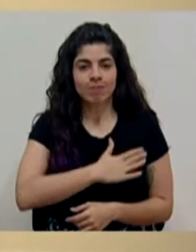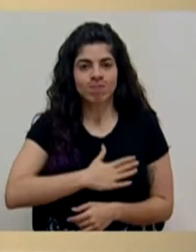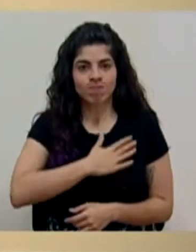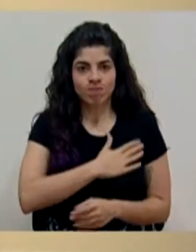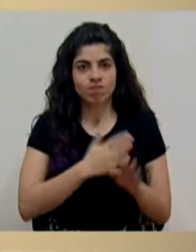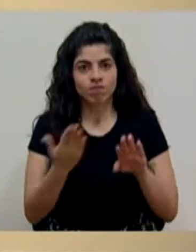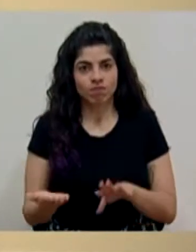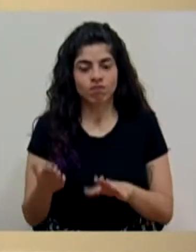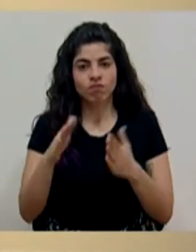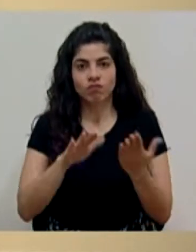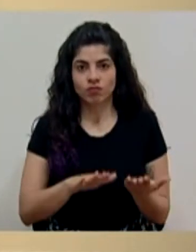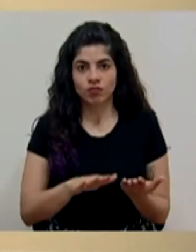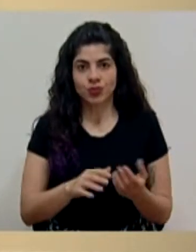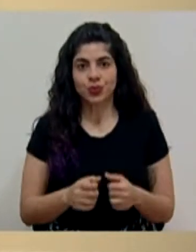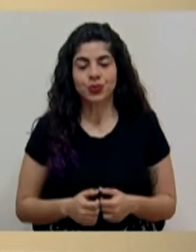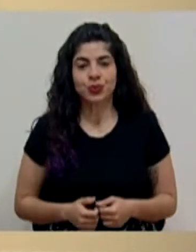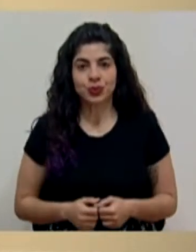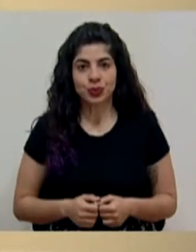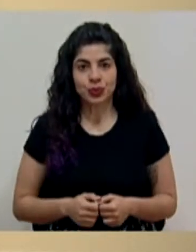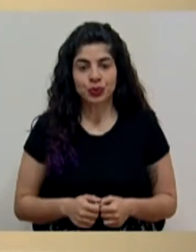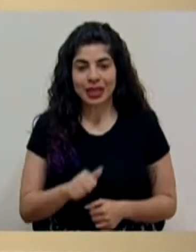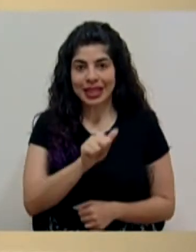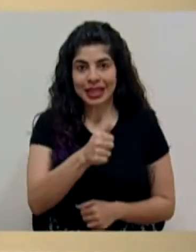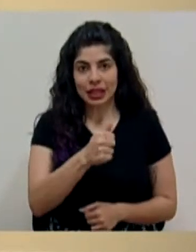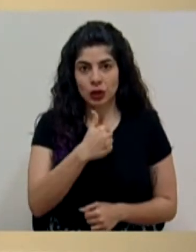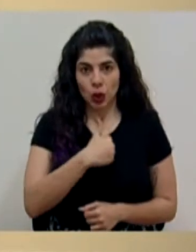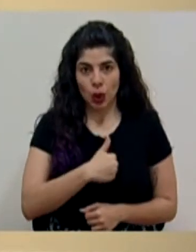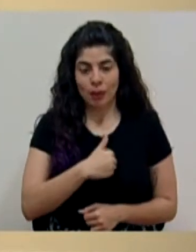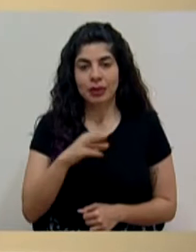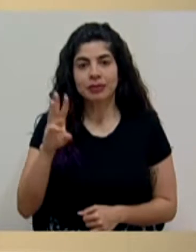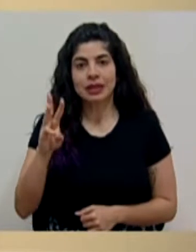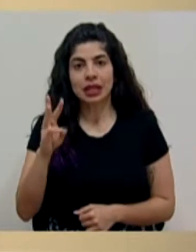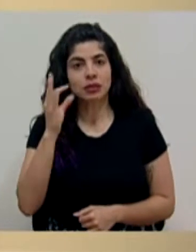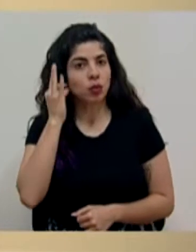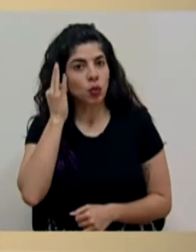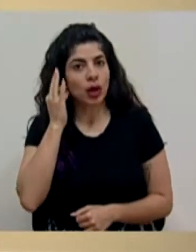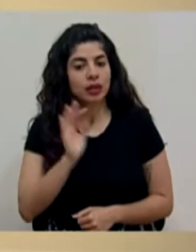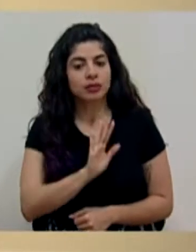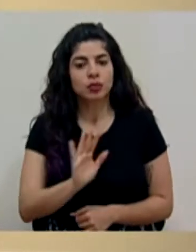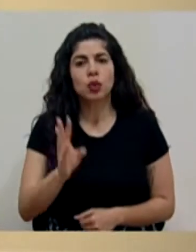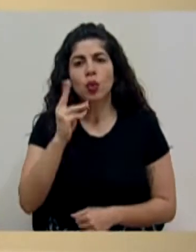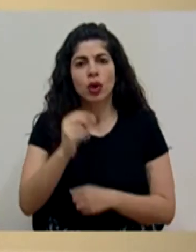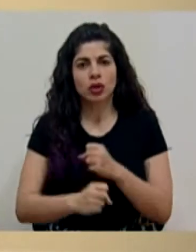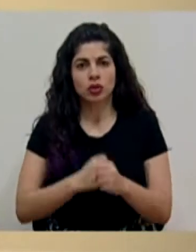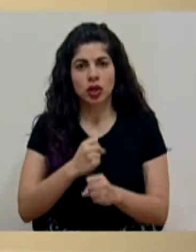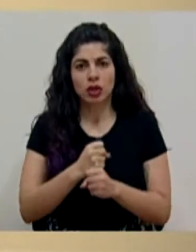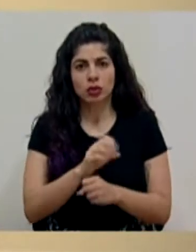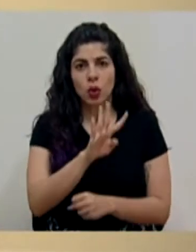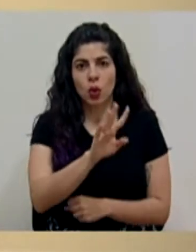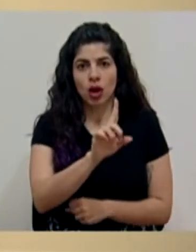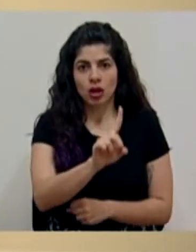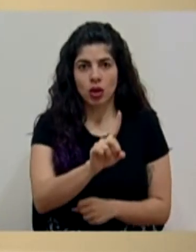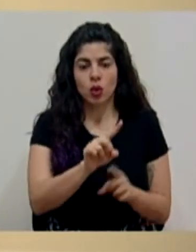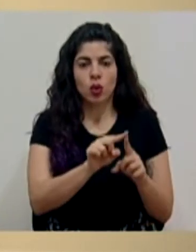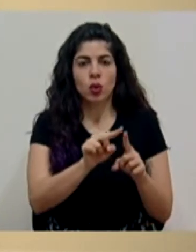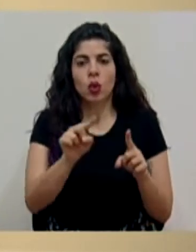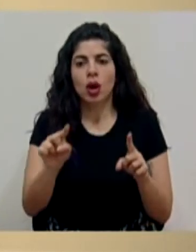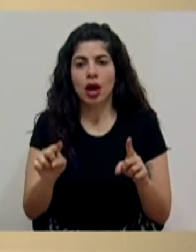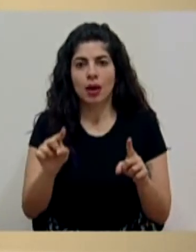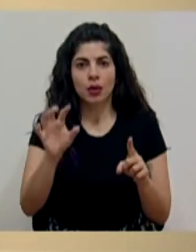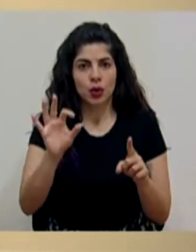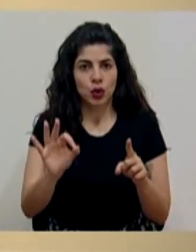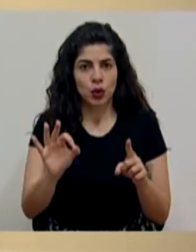lamentables fallecimientos, 10 hombres y 6 mujeres, con un rango de edad que va desde los 41 hasta